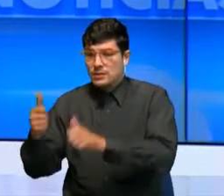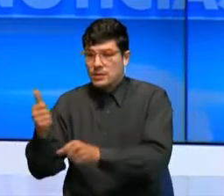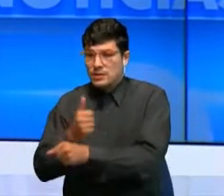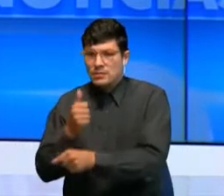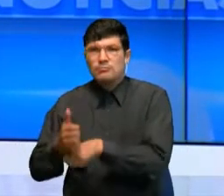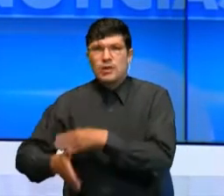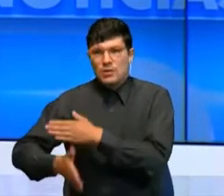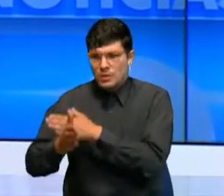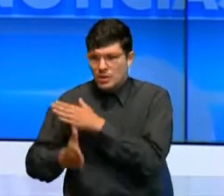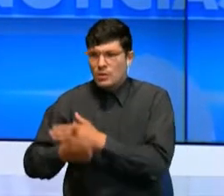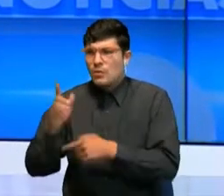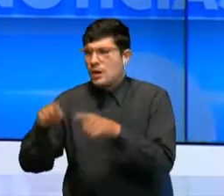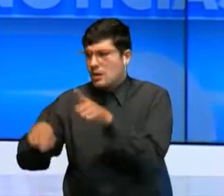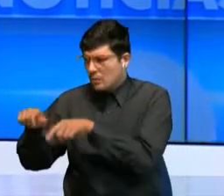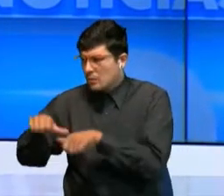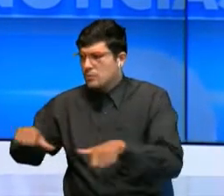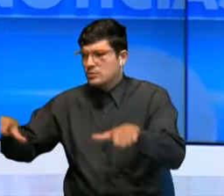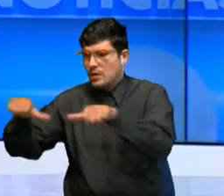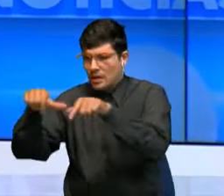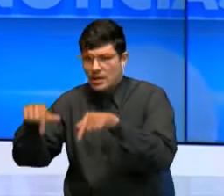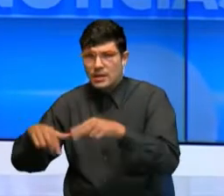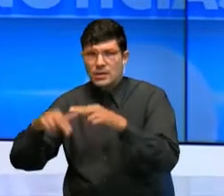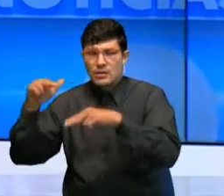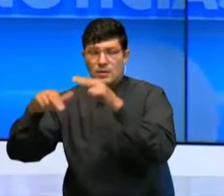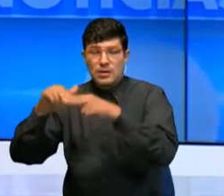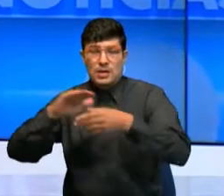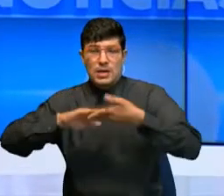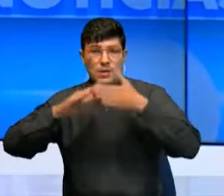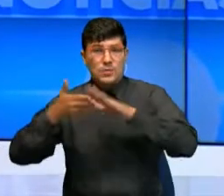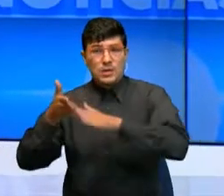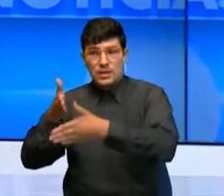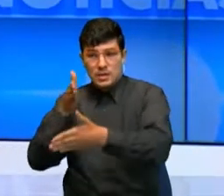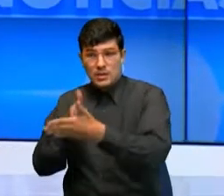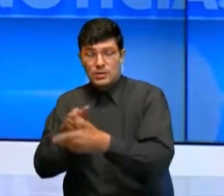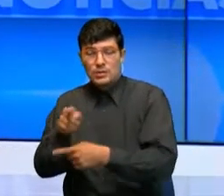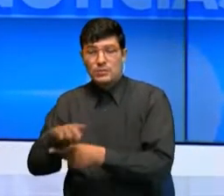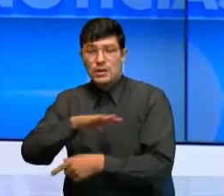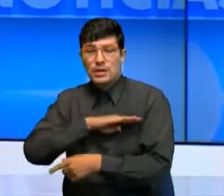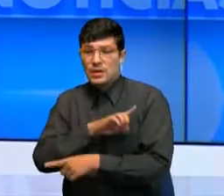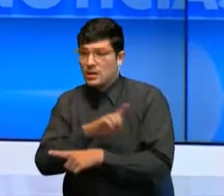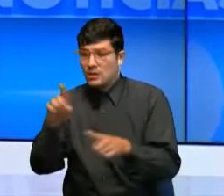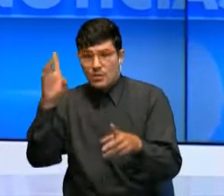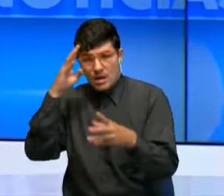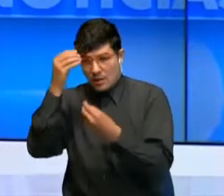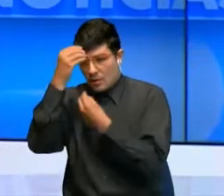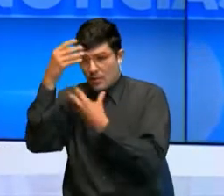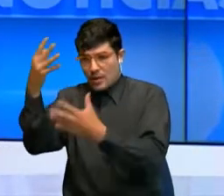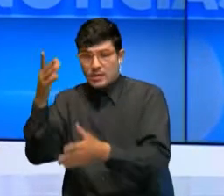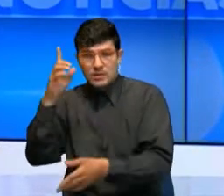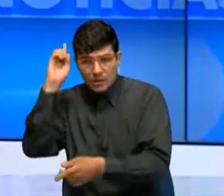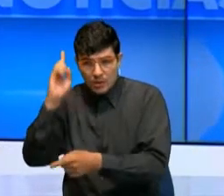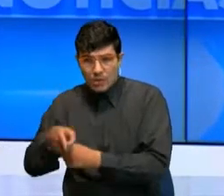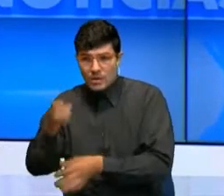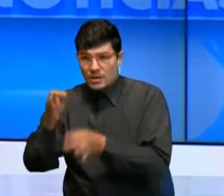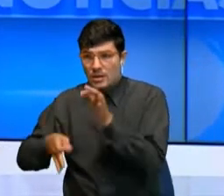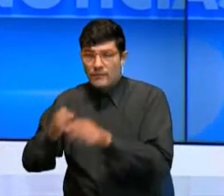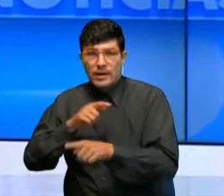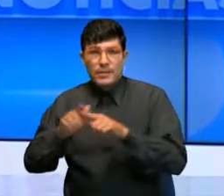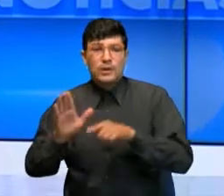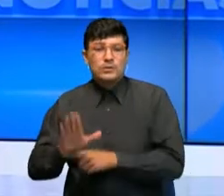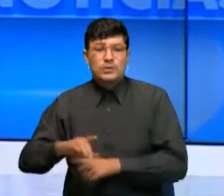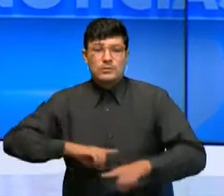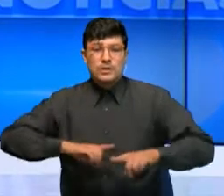continúan en varios sectores de la ciudad la comunidad denuncia que la alcaldía desobedece las órdenes del juez mientras que la administración